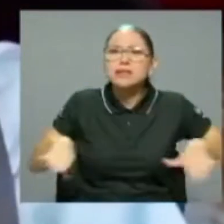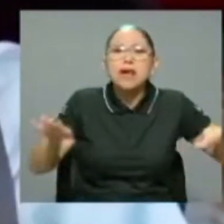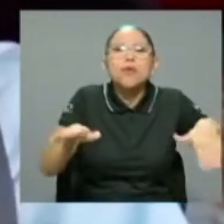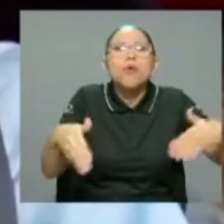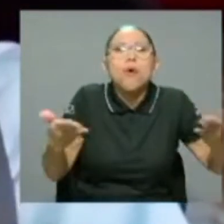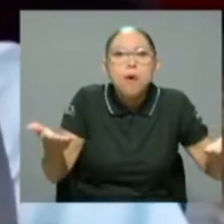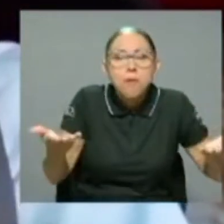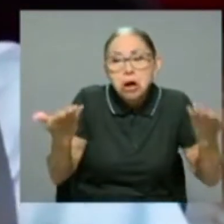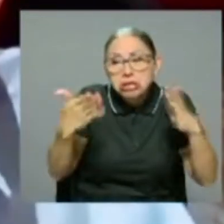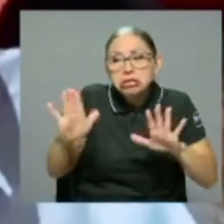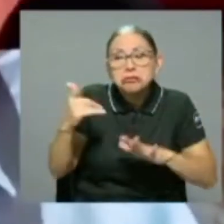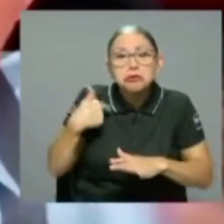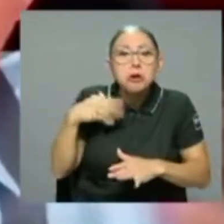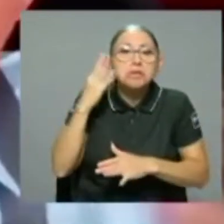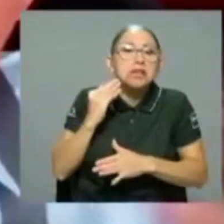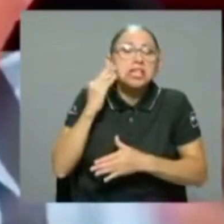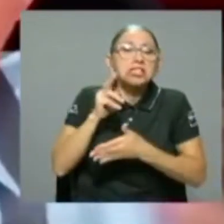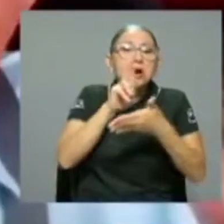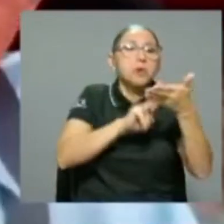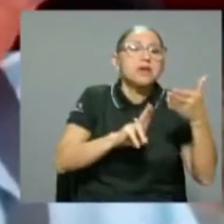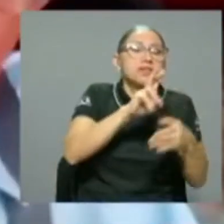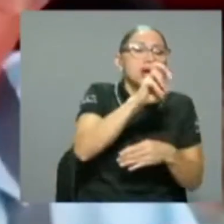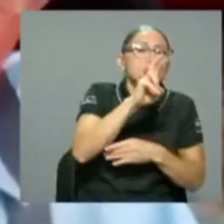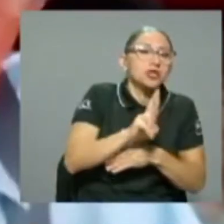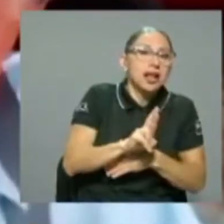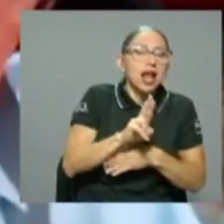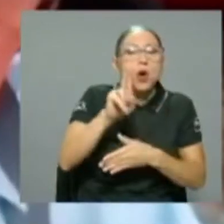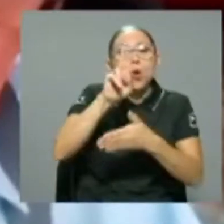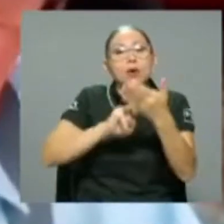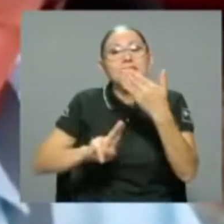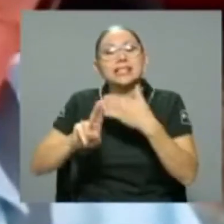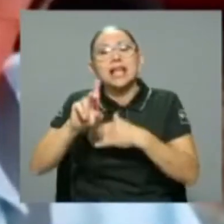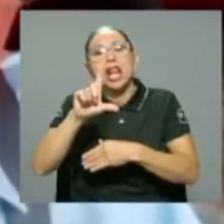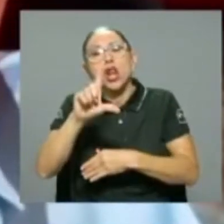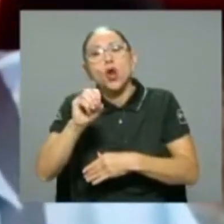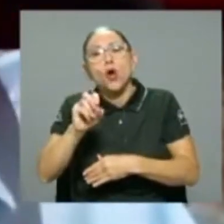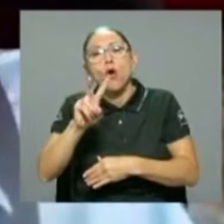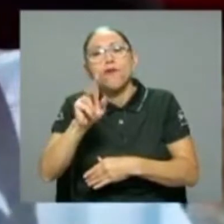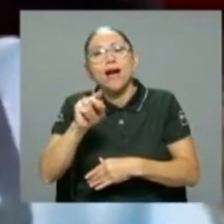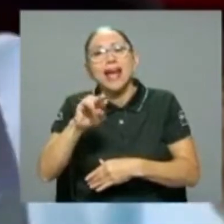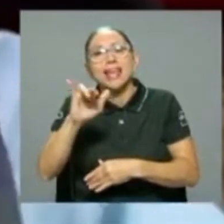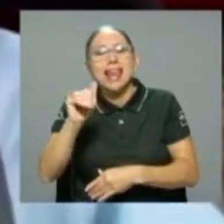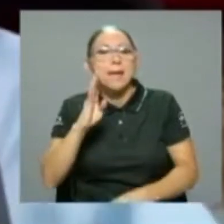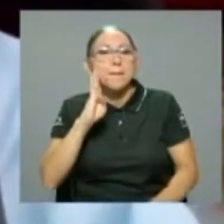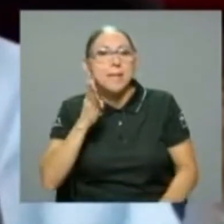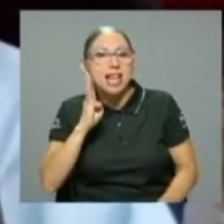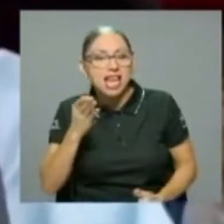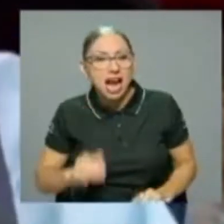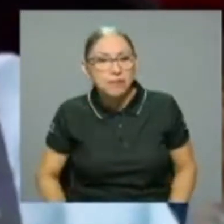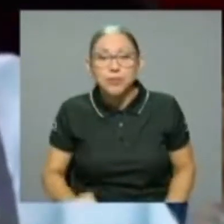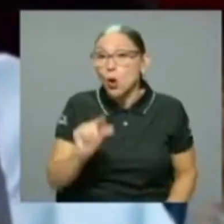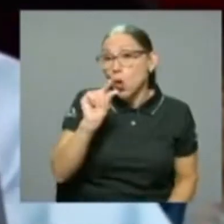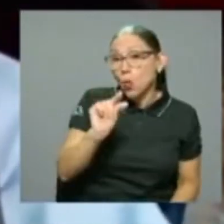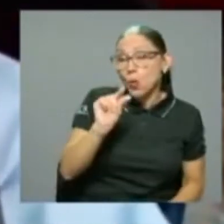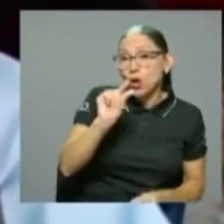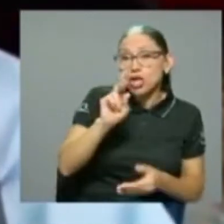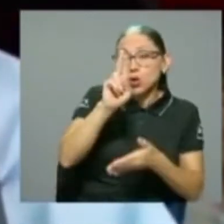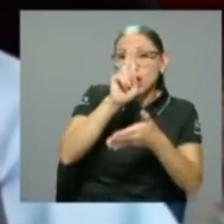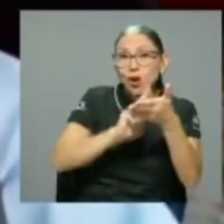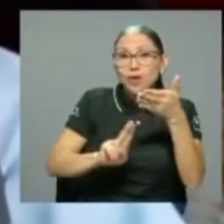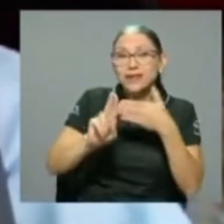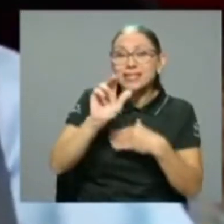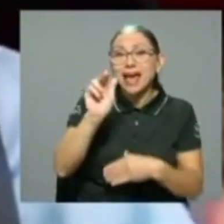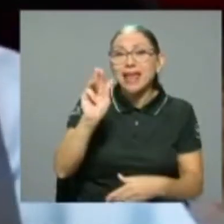Universidad de Costa Rica, en la Universidad de Lovaina, Bélgica, un poquito en la Universidad de